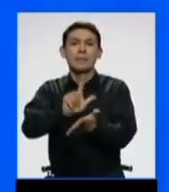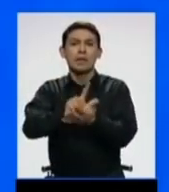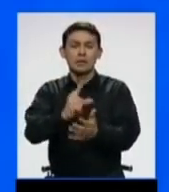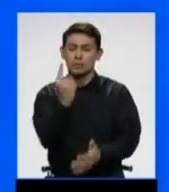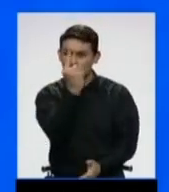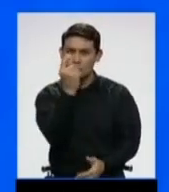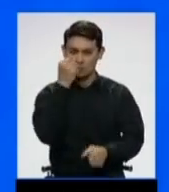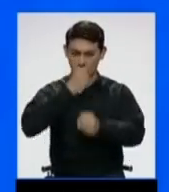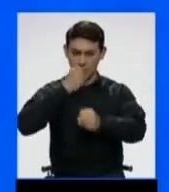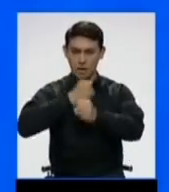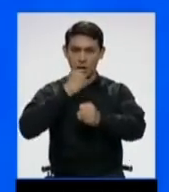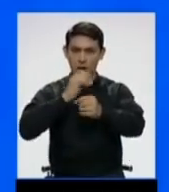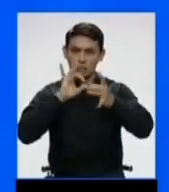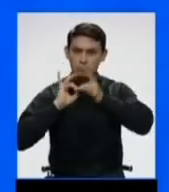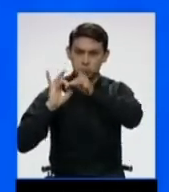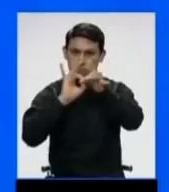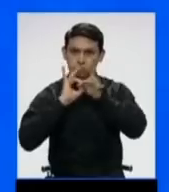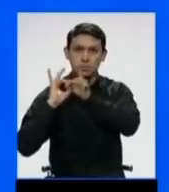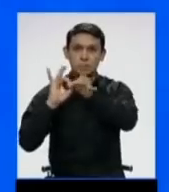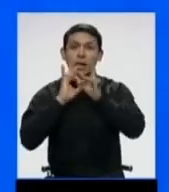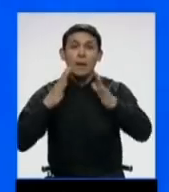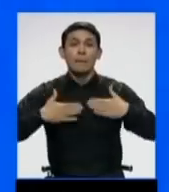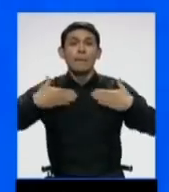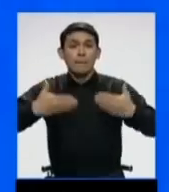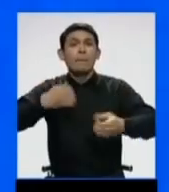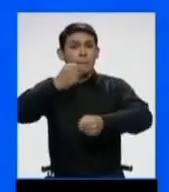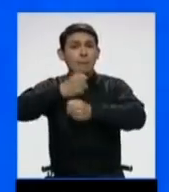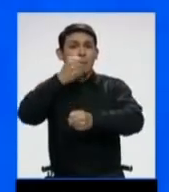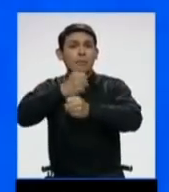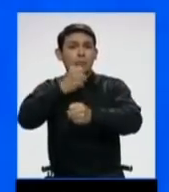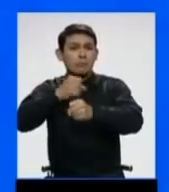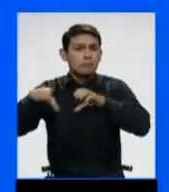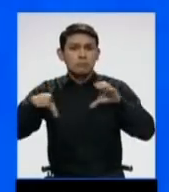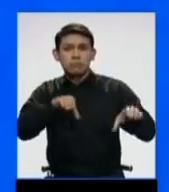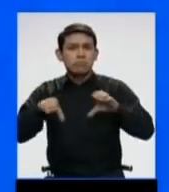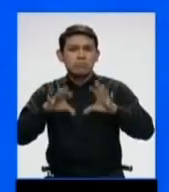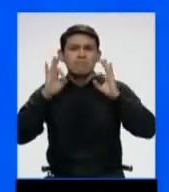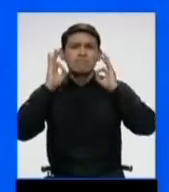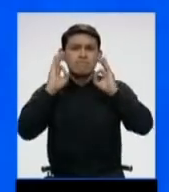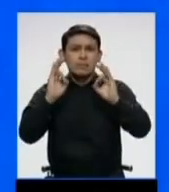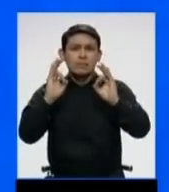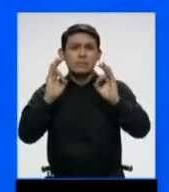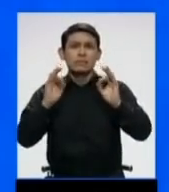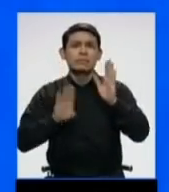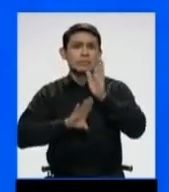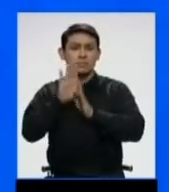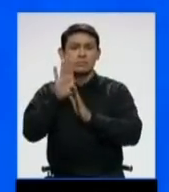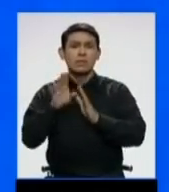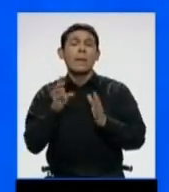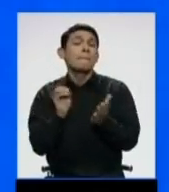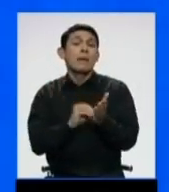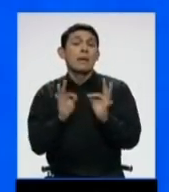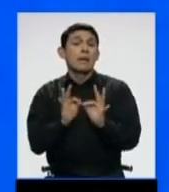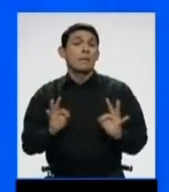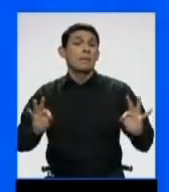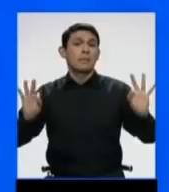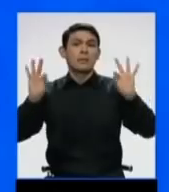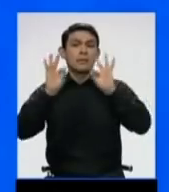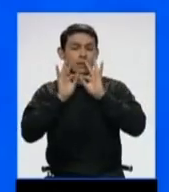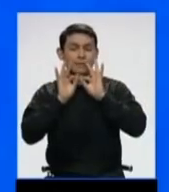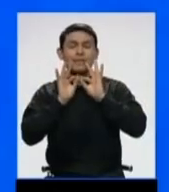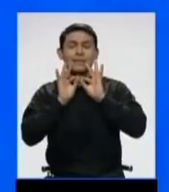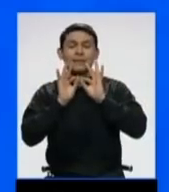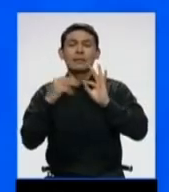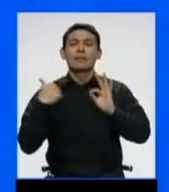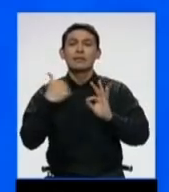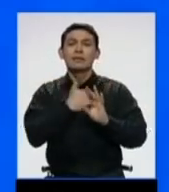Solo trabajando en equipo podremos hacer un trabajo eficiente y eficaz. Y lo más importante,